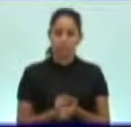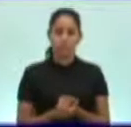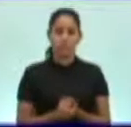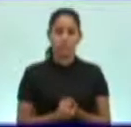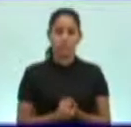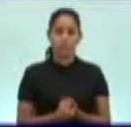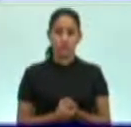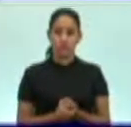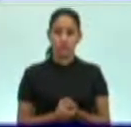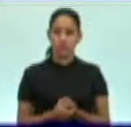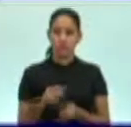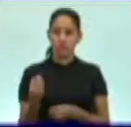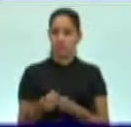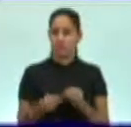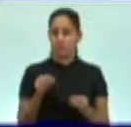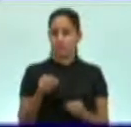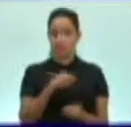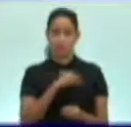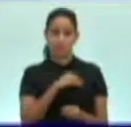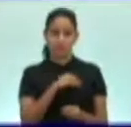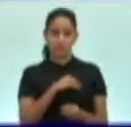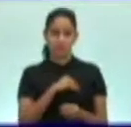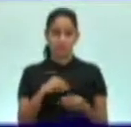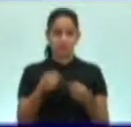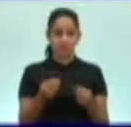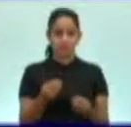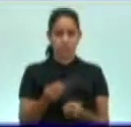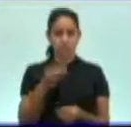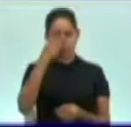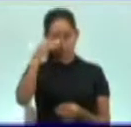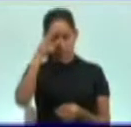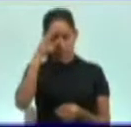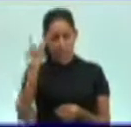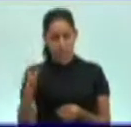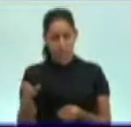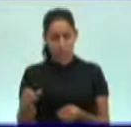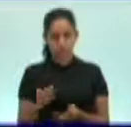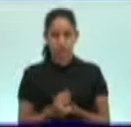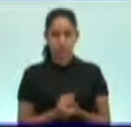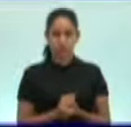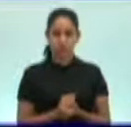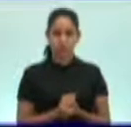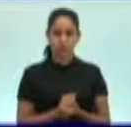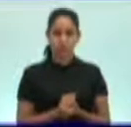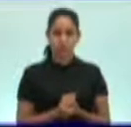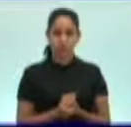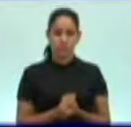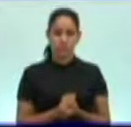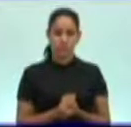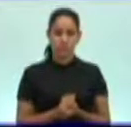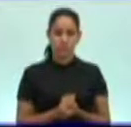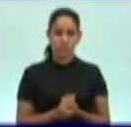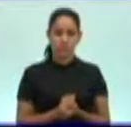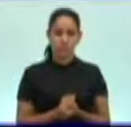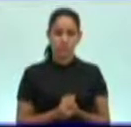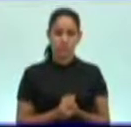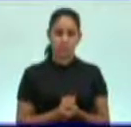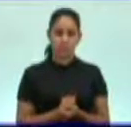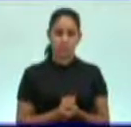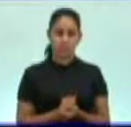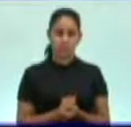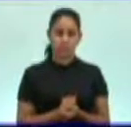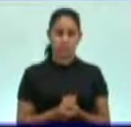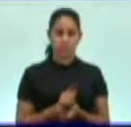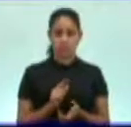estos sentimientos que logran hermanar a los cubanos dignos. Convencida de que como jóvenes de